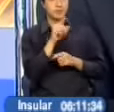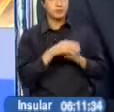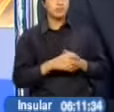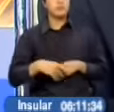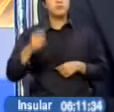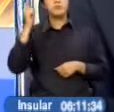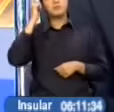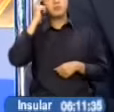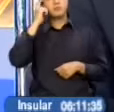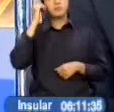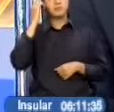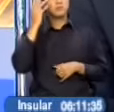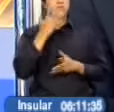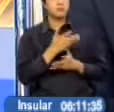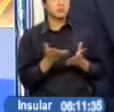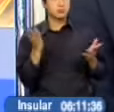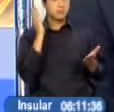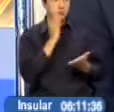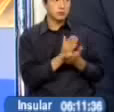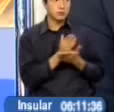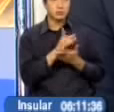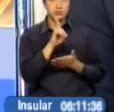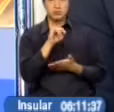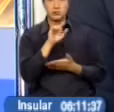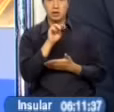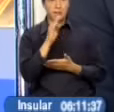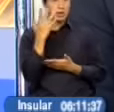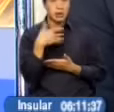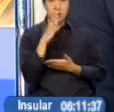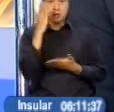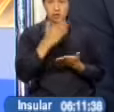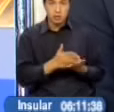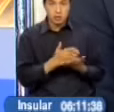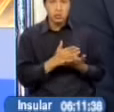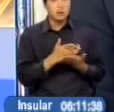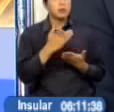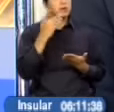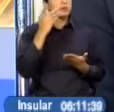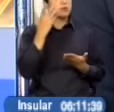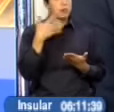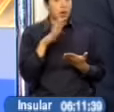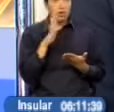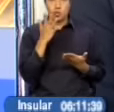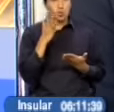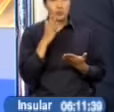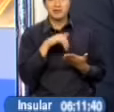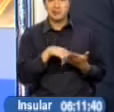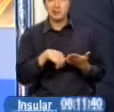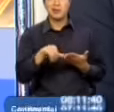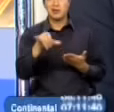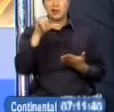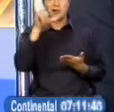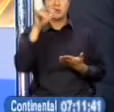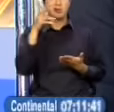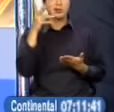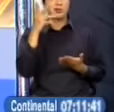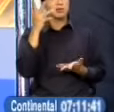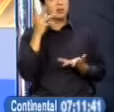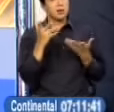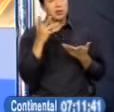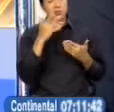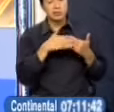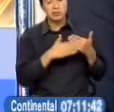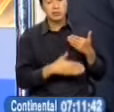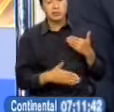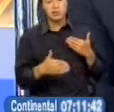parecería que el final de la historia no queda con la descripción de vilma parecería que la historia va a continuar y que dentro